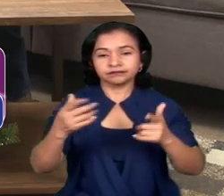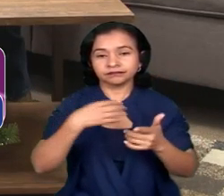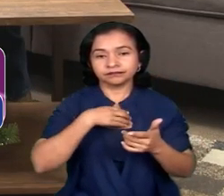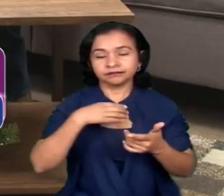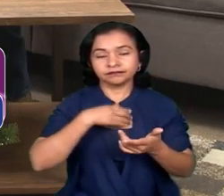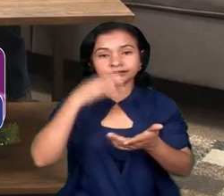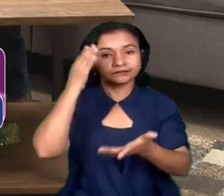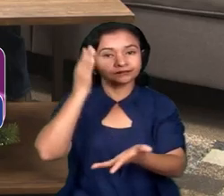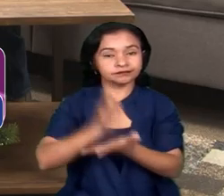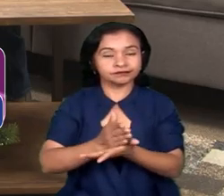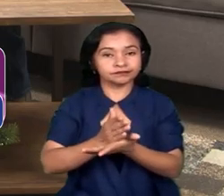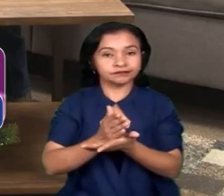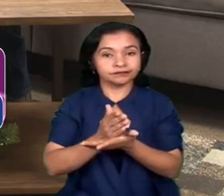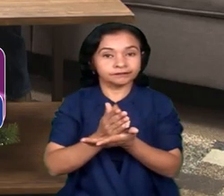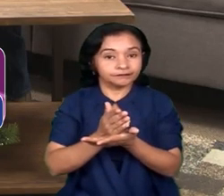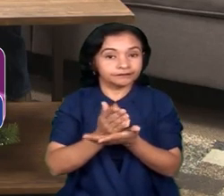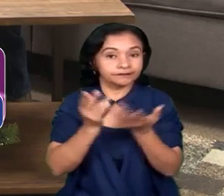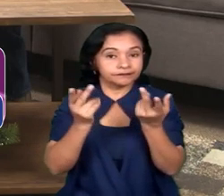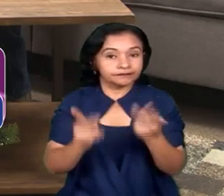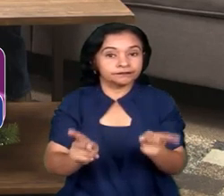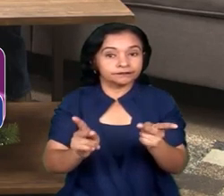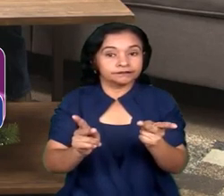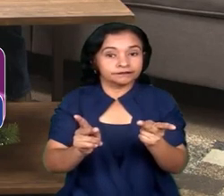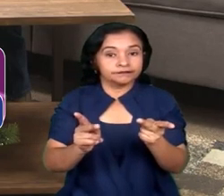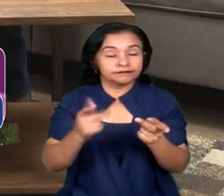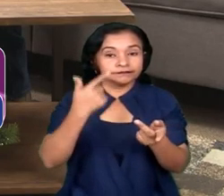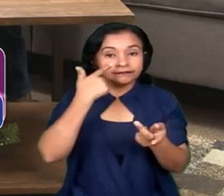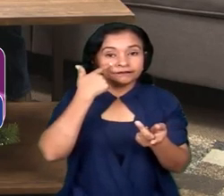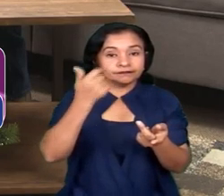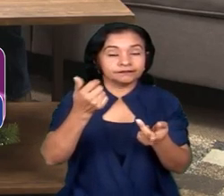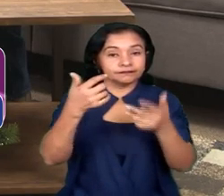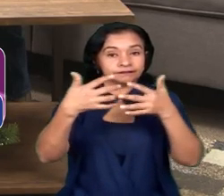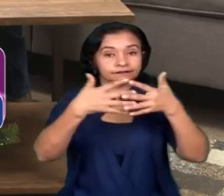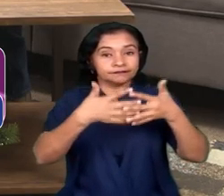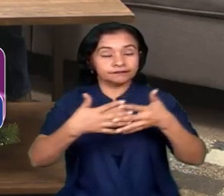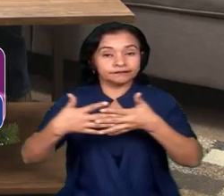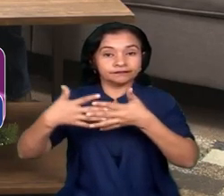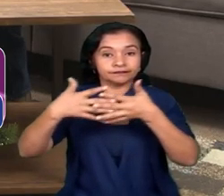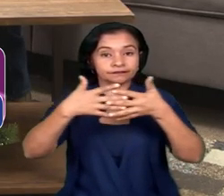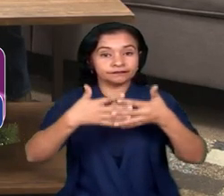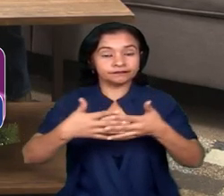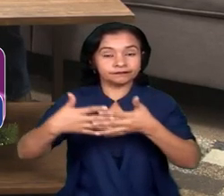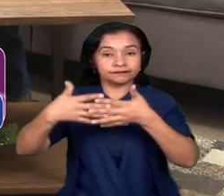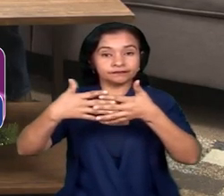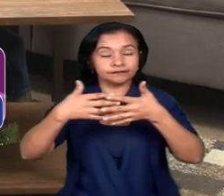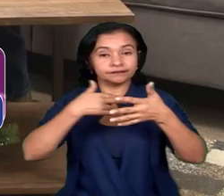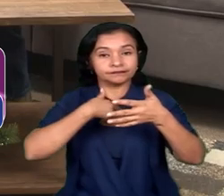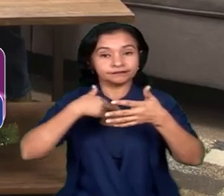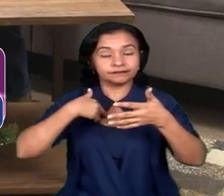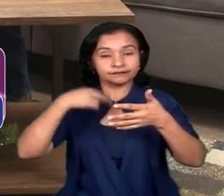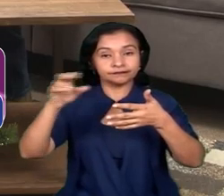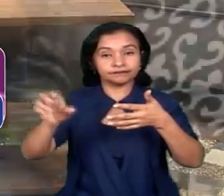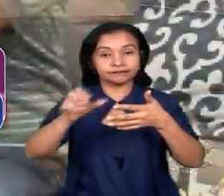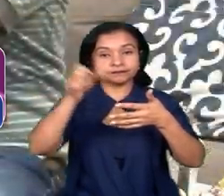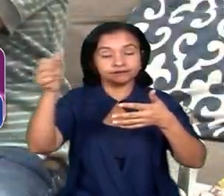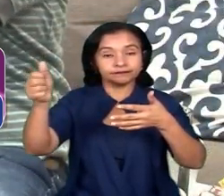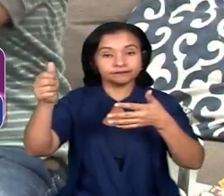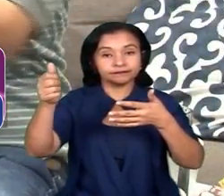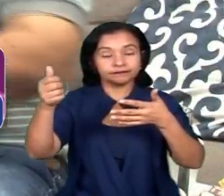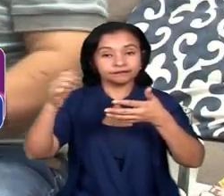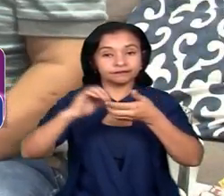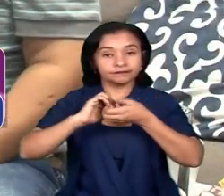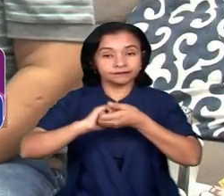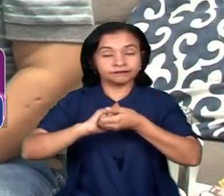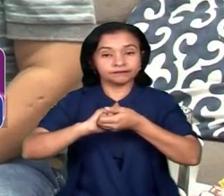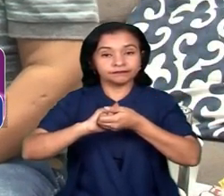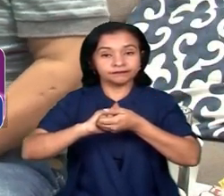propias decisiones. Pero tenemos que reconocer que Estados Unidos, influenciados por otros amigos que